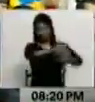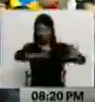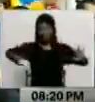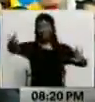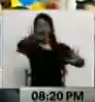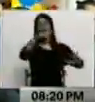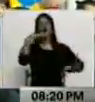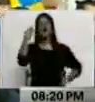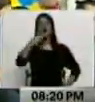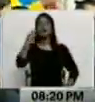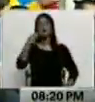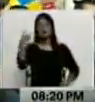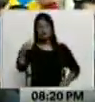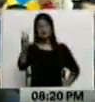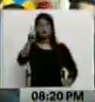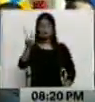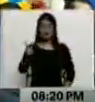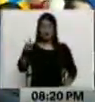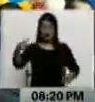jóvenes de la